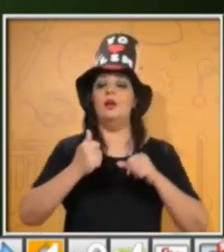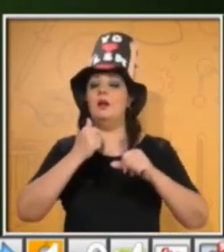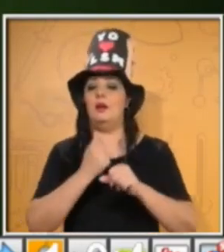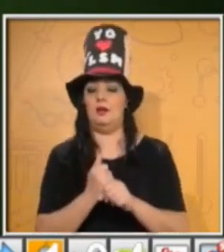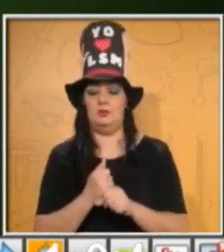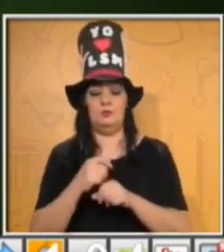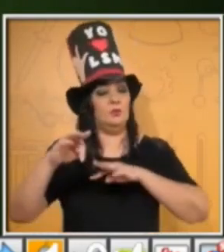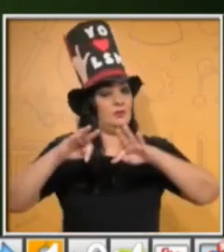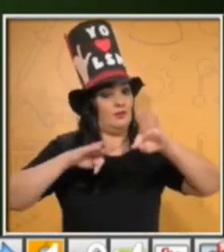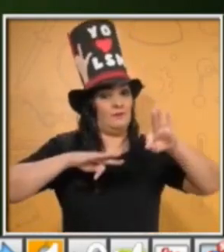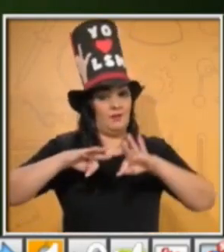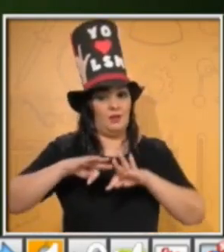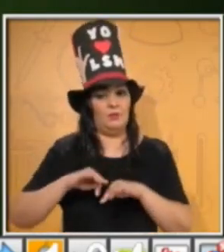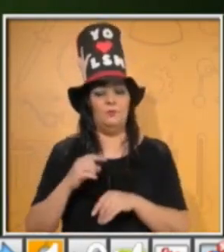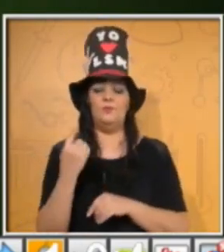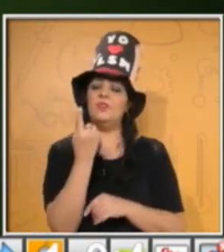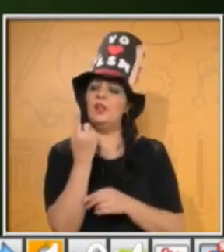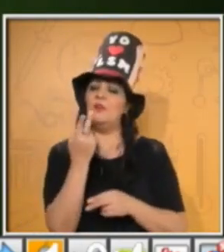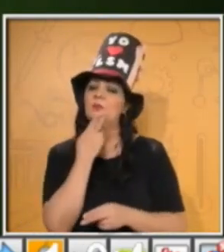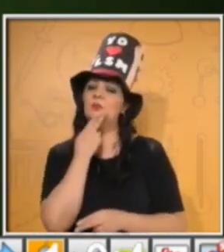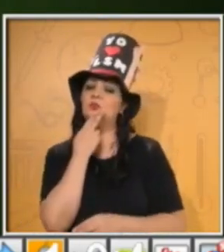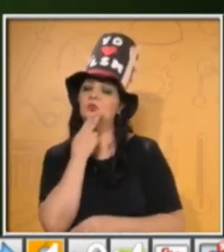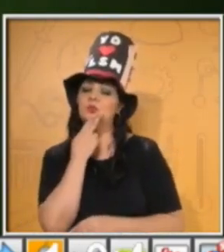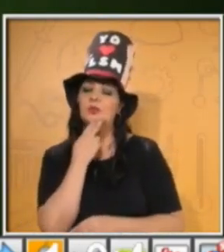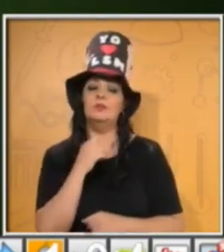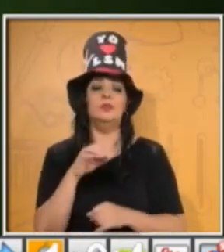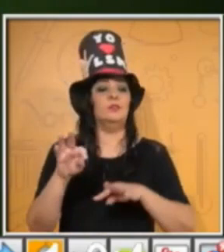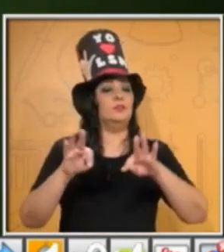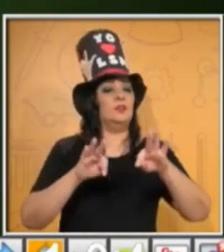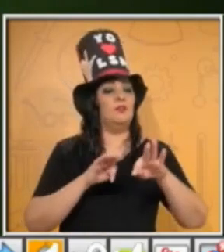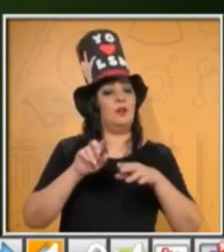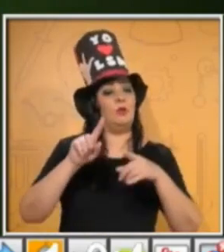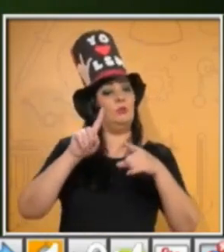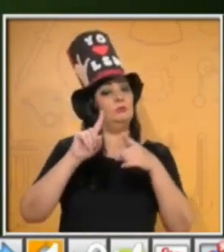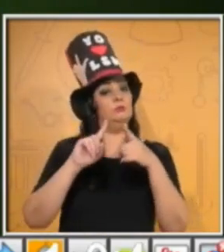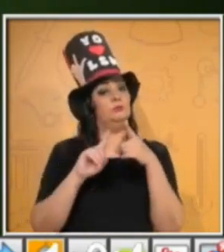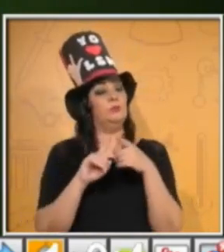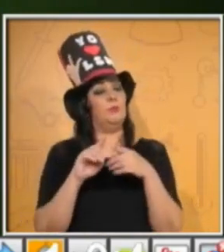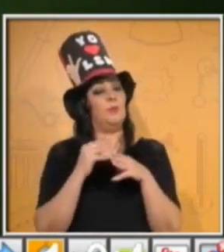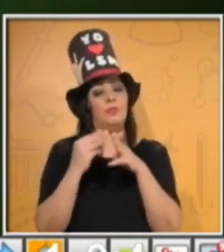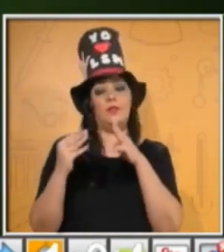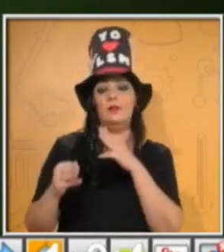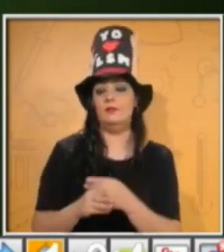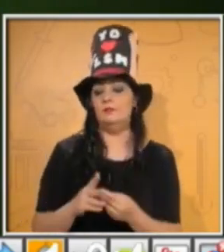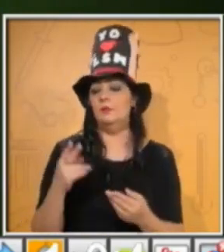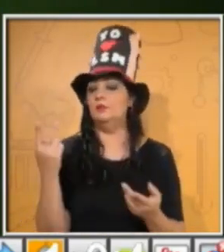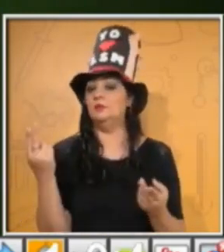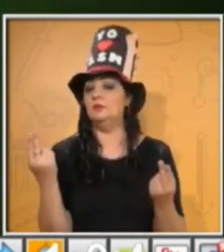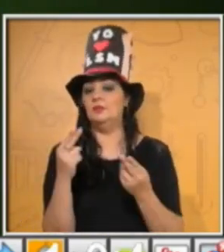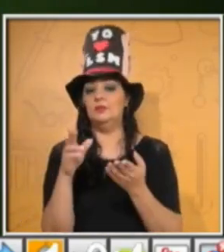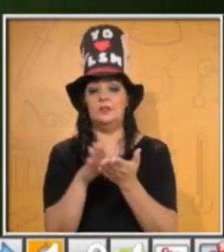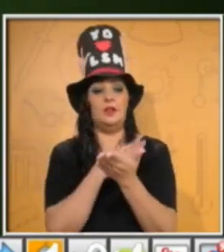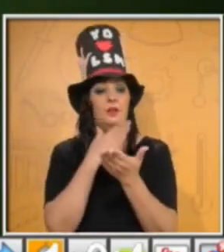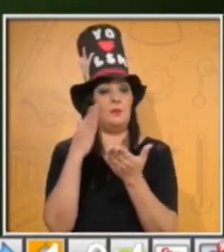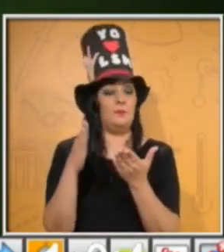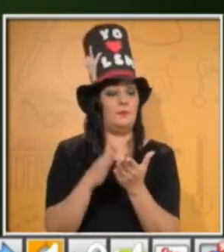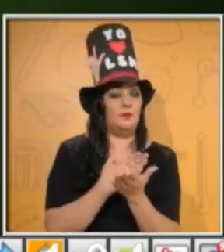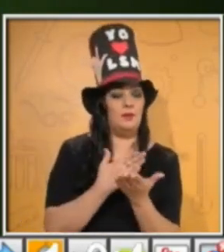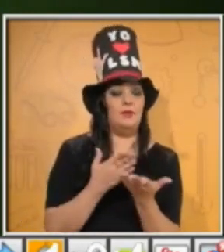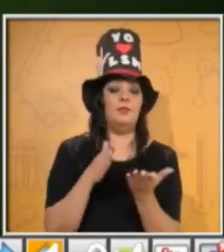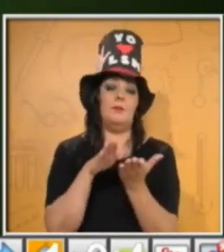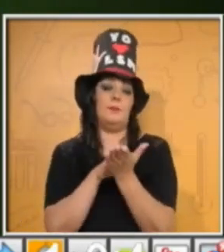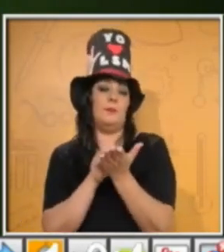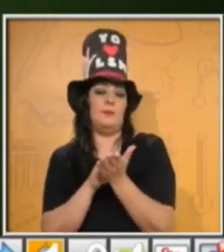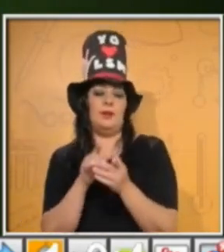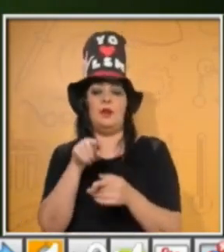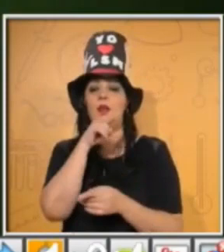¿Qué materiales vamos a utilizar? Vamos a utilizar tu libreta, si tienes hojas para realizar apuntes, pluma o lápiz,